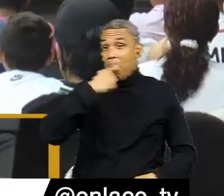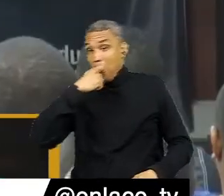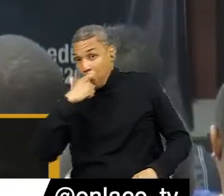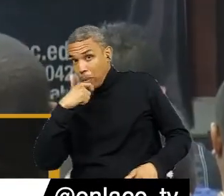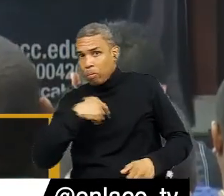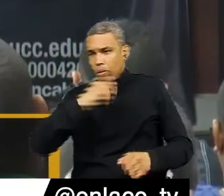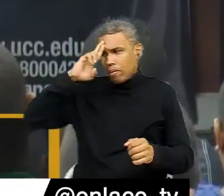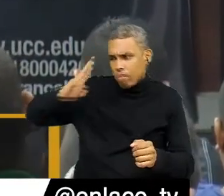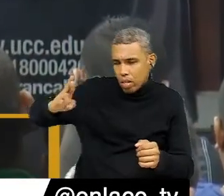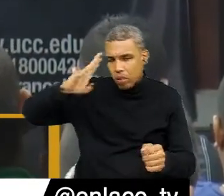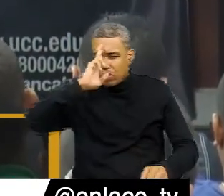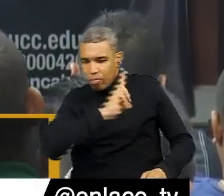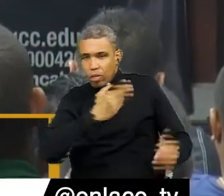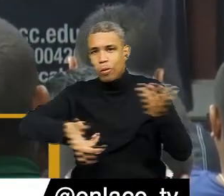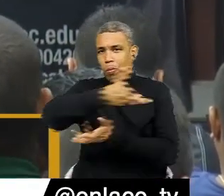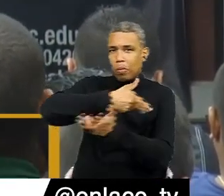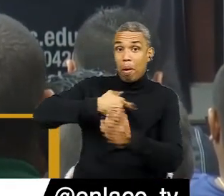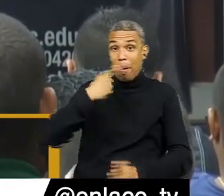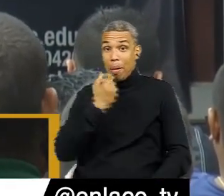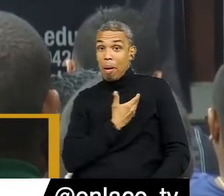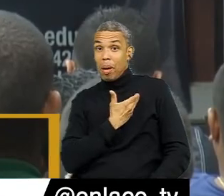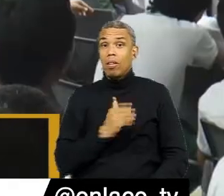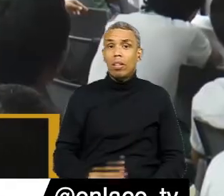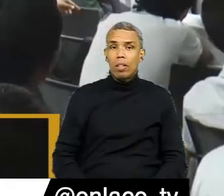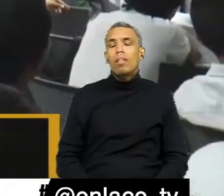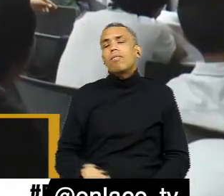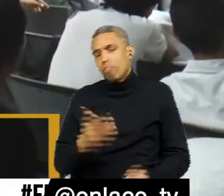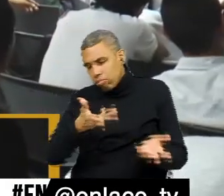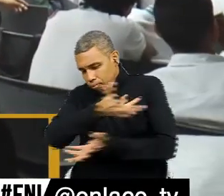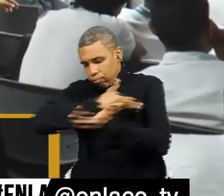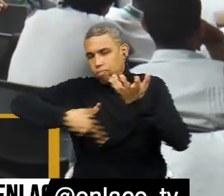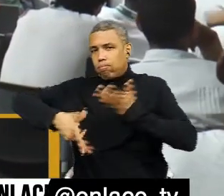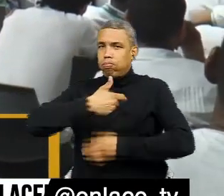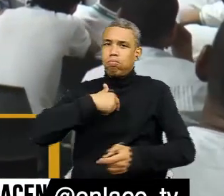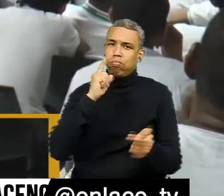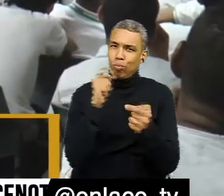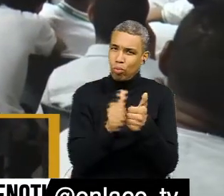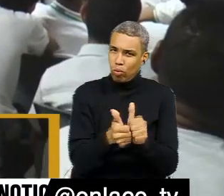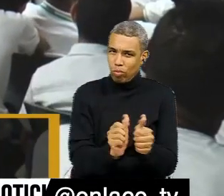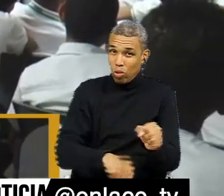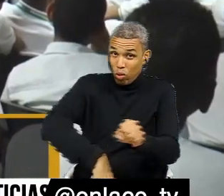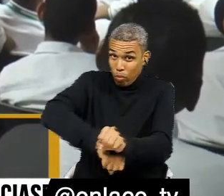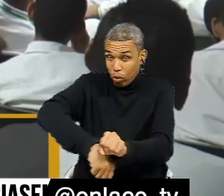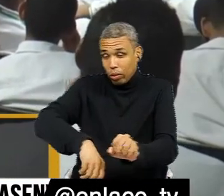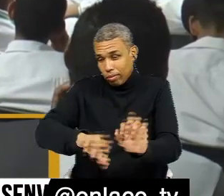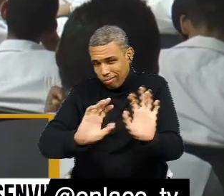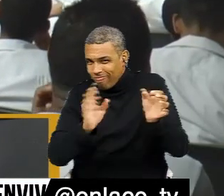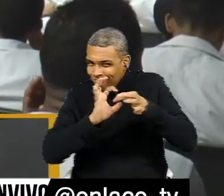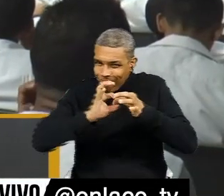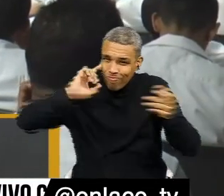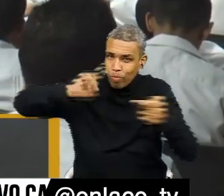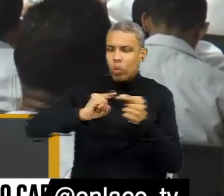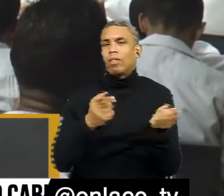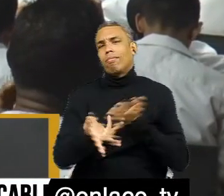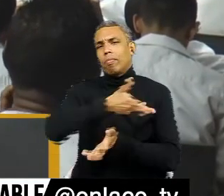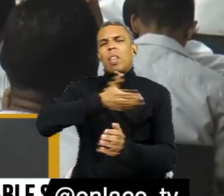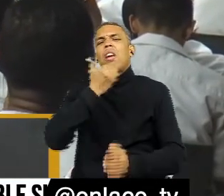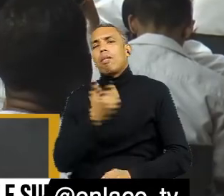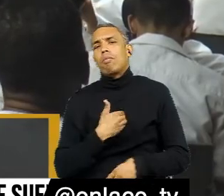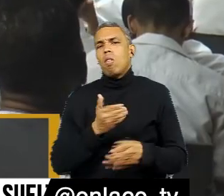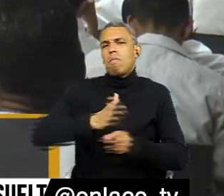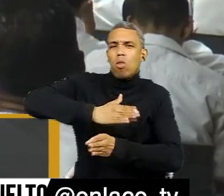que todo sea en últimas un momento para compartir el deporte y para pasar obviamente un momento bien agradable y no que se vuelva